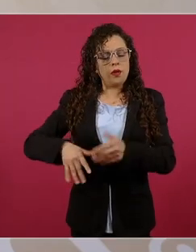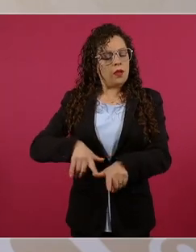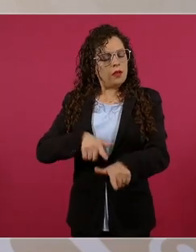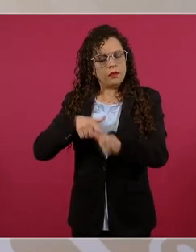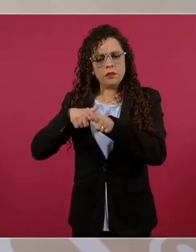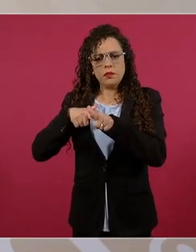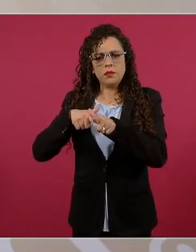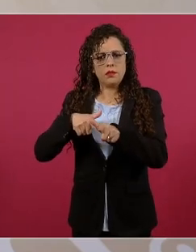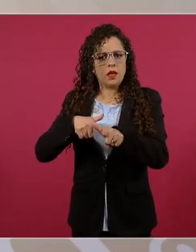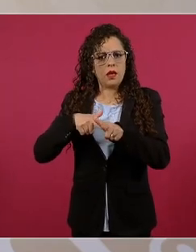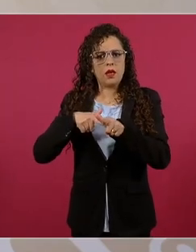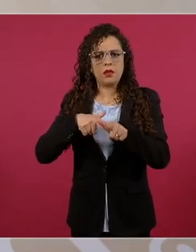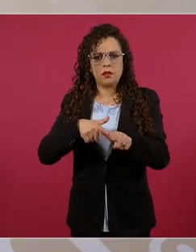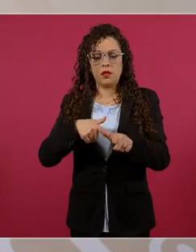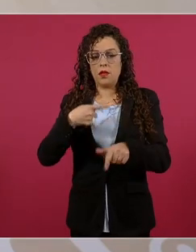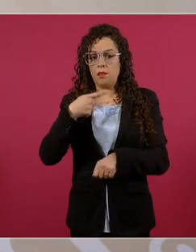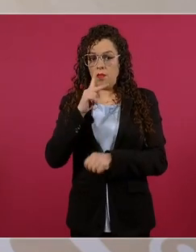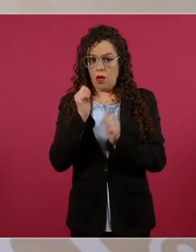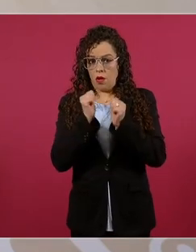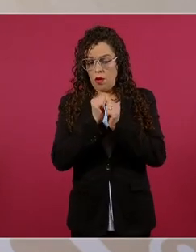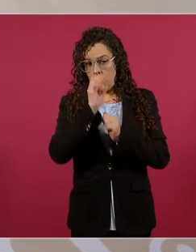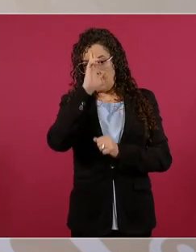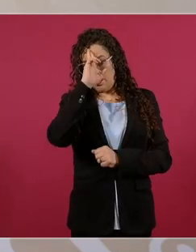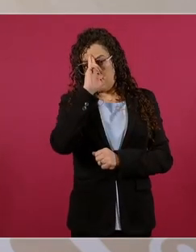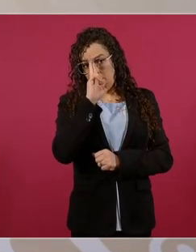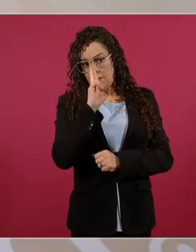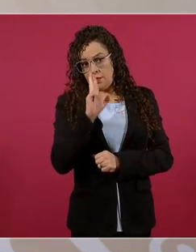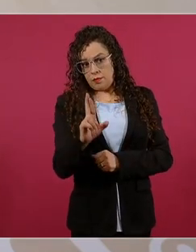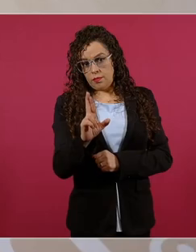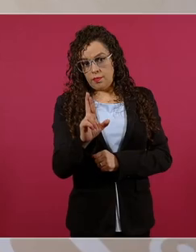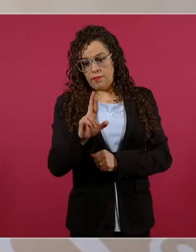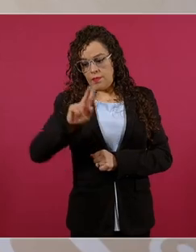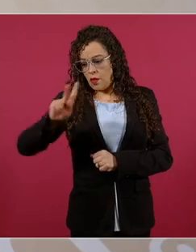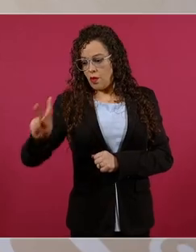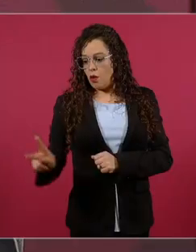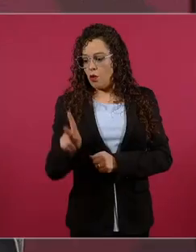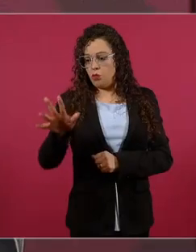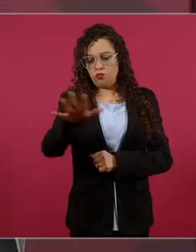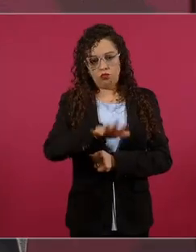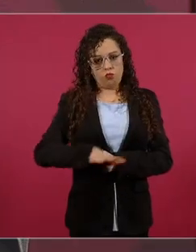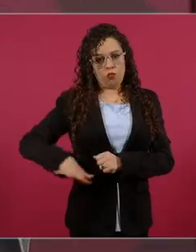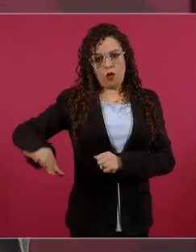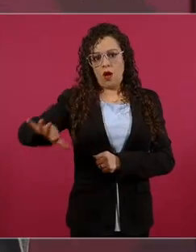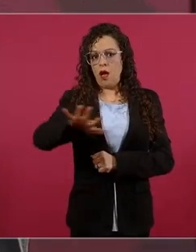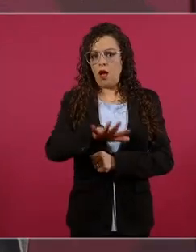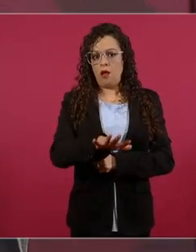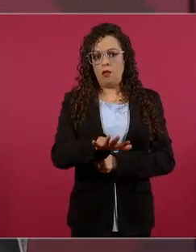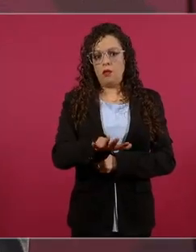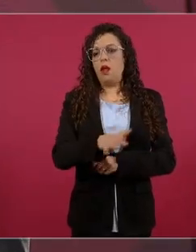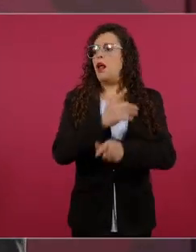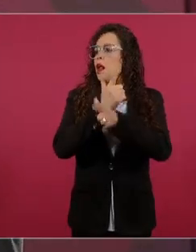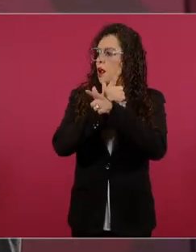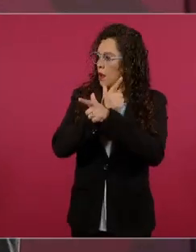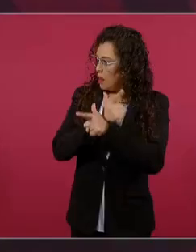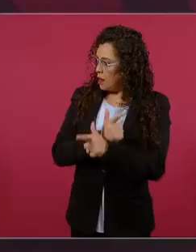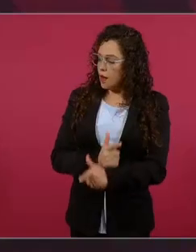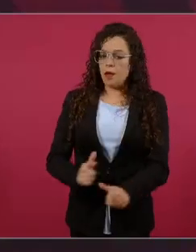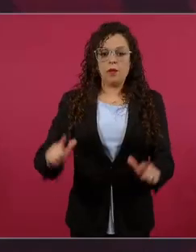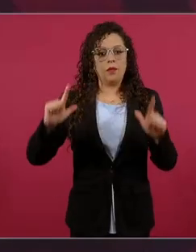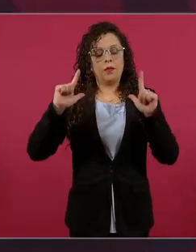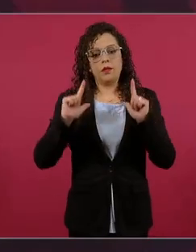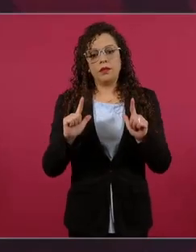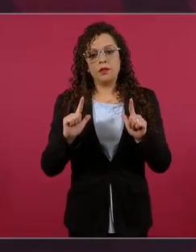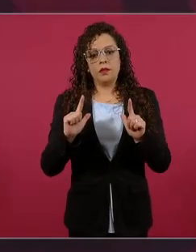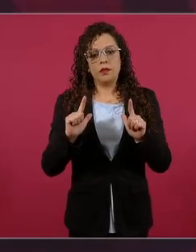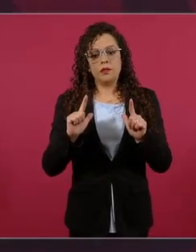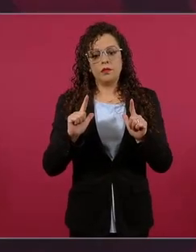política de respeto hacia los pueblos, de la soberanía de los pueblos,